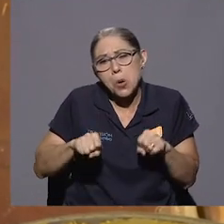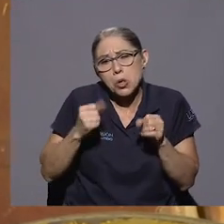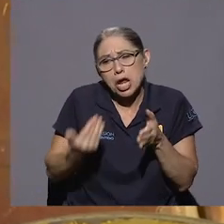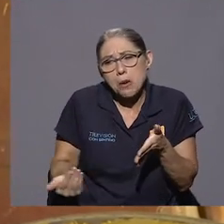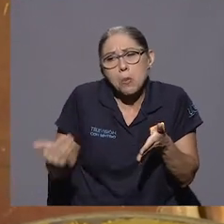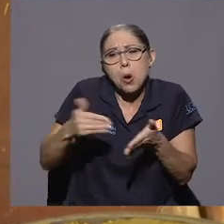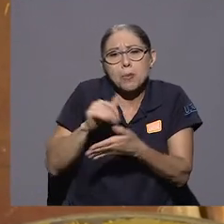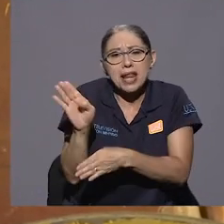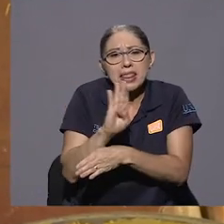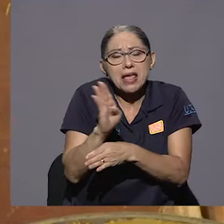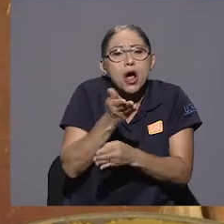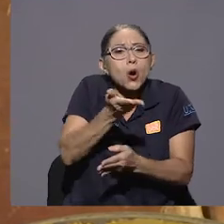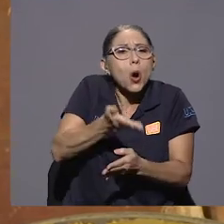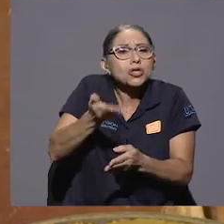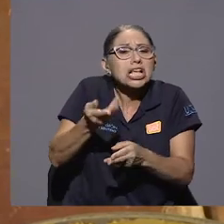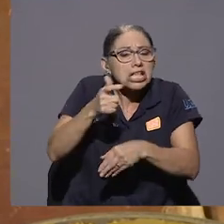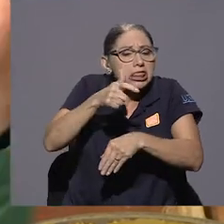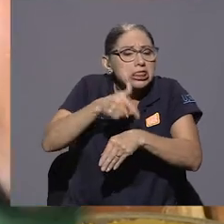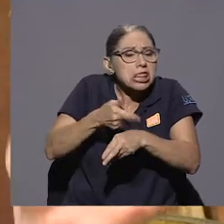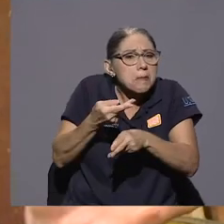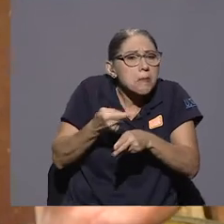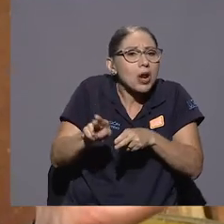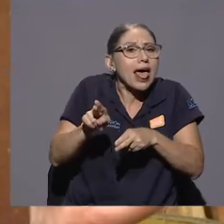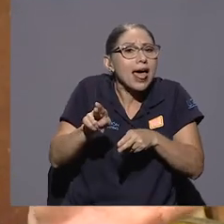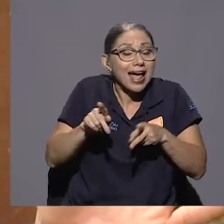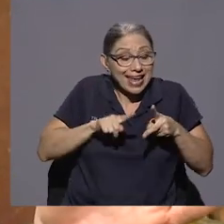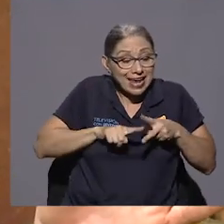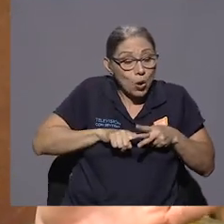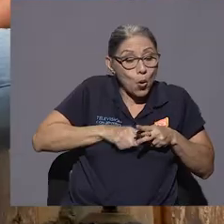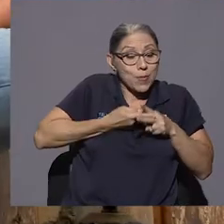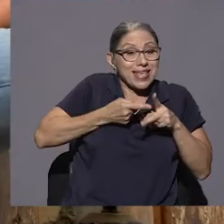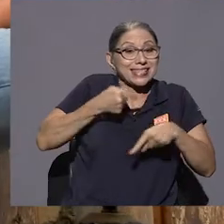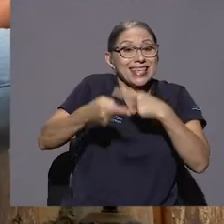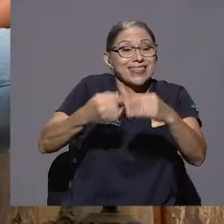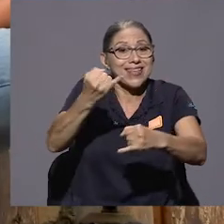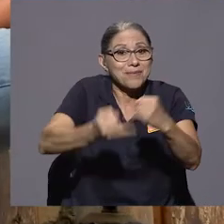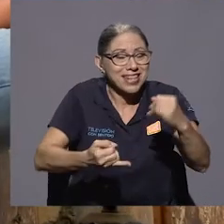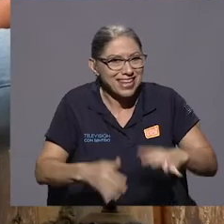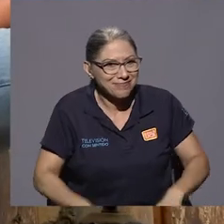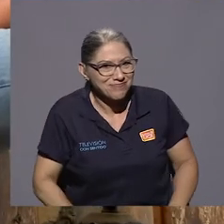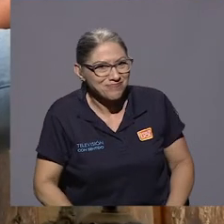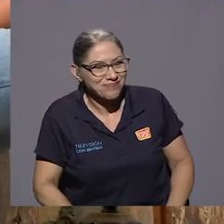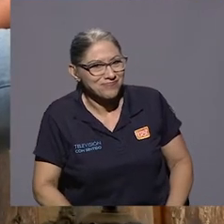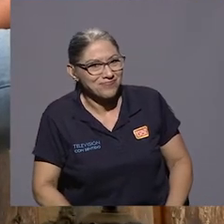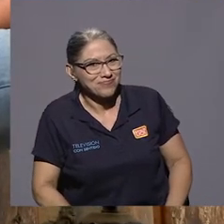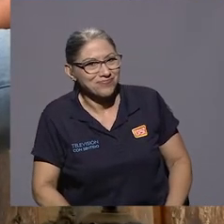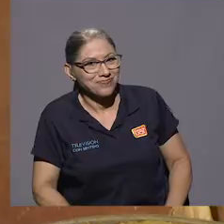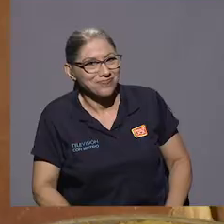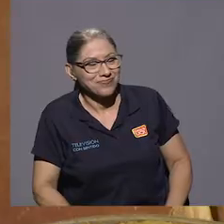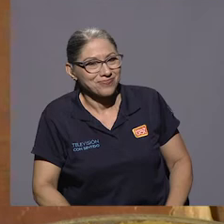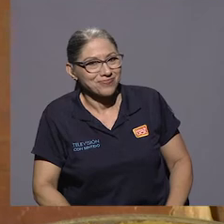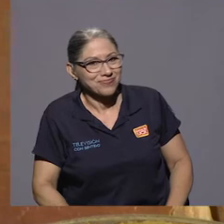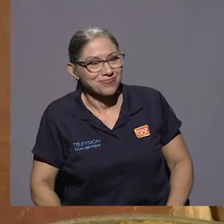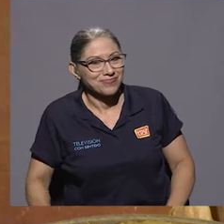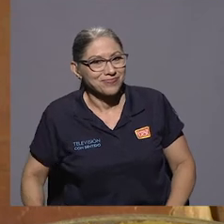Podría volver a cosas de temporada, que comiencen y terminen. ¿Le gusta el periodismo que se está haciendo, Edgar?